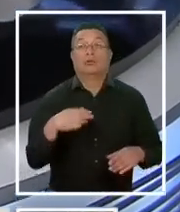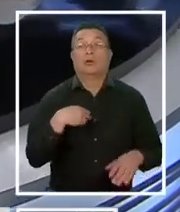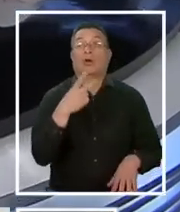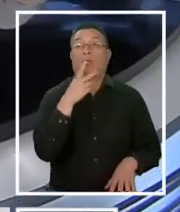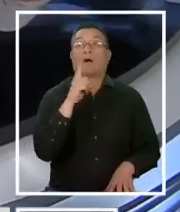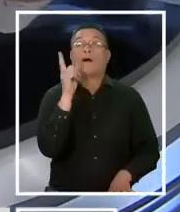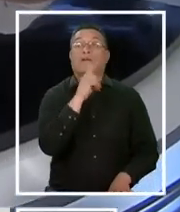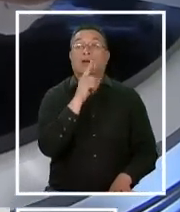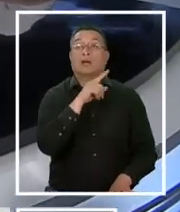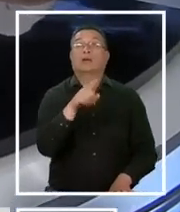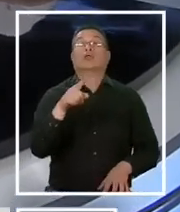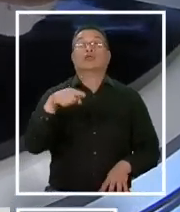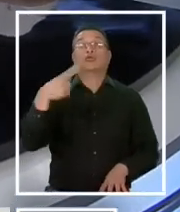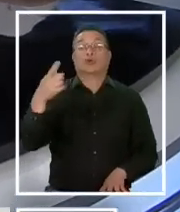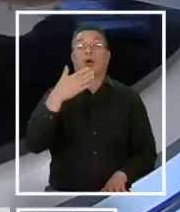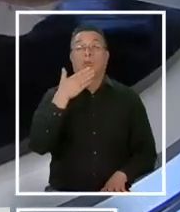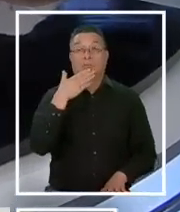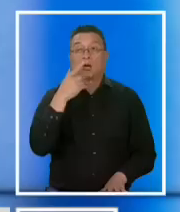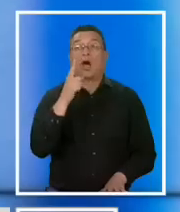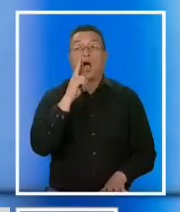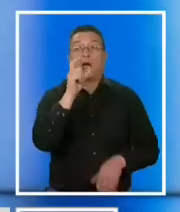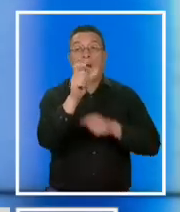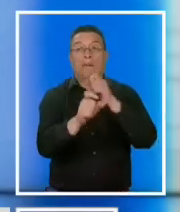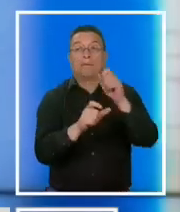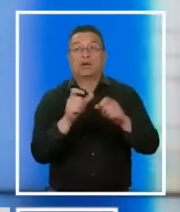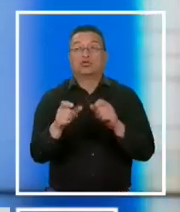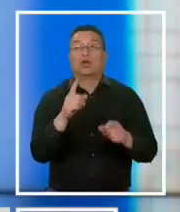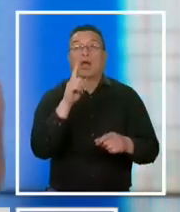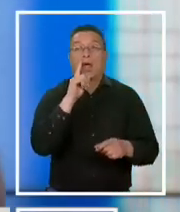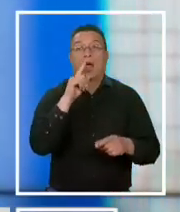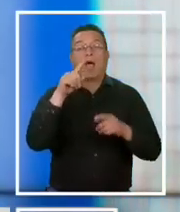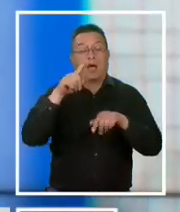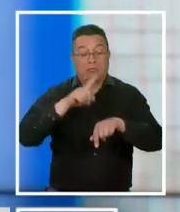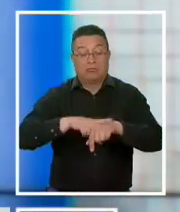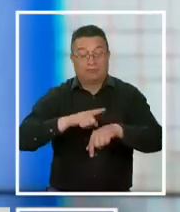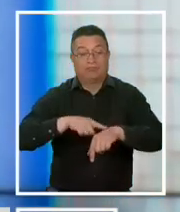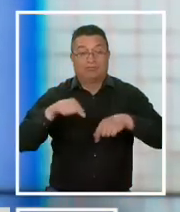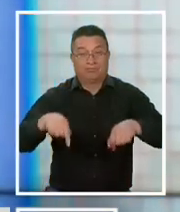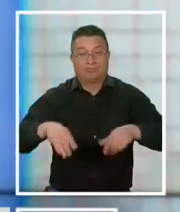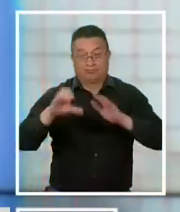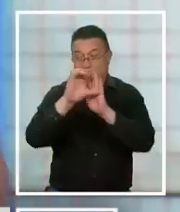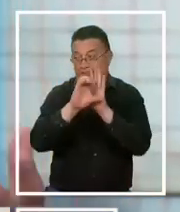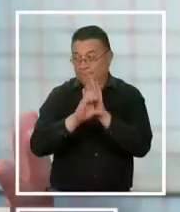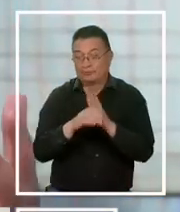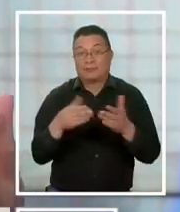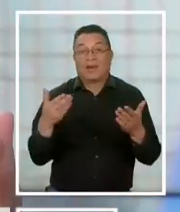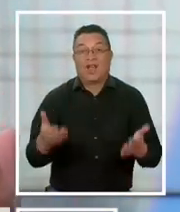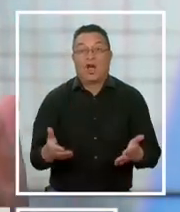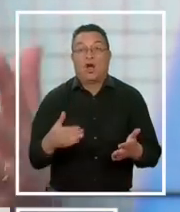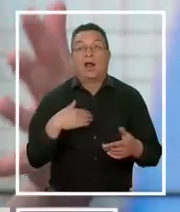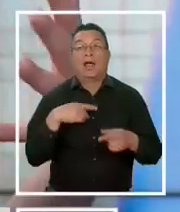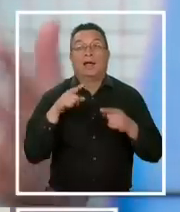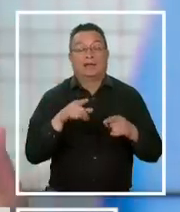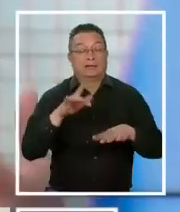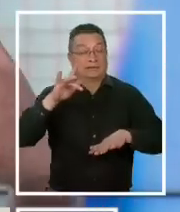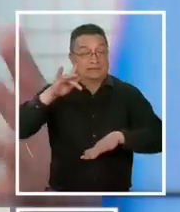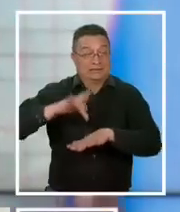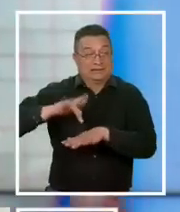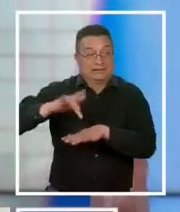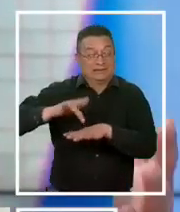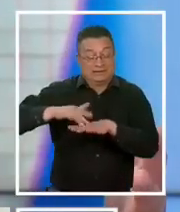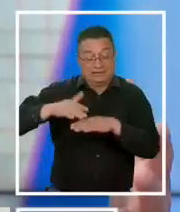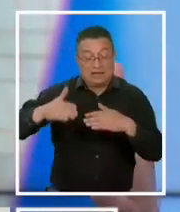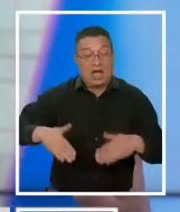al otro lado tú tienes también persona Yo la he escuchado diciendo que como el momento Constituyente es decir esta esta tensión